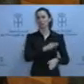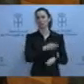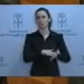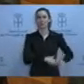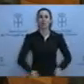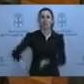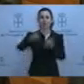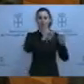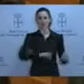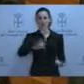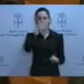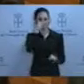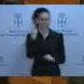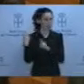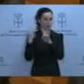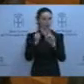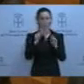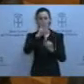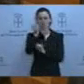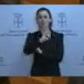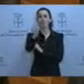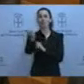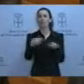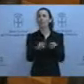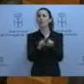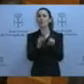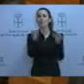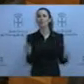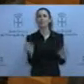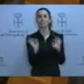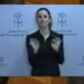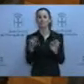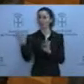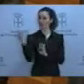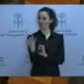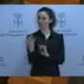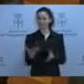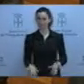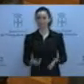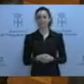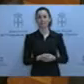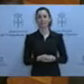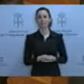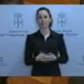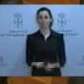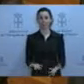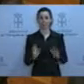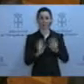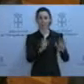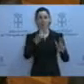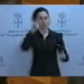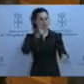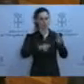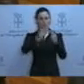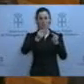de los intereses y objetivos de la Fundación, como no puede ser de otra manera y tiene que ser obligado. Ahora bien, la concreción